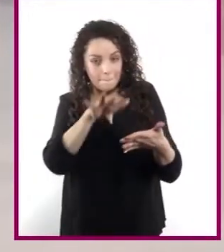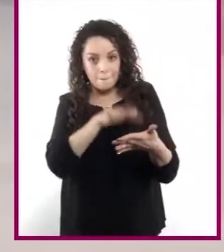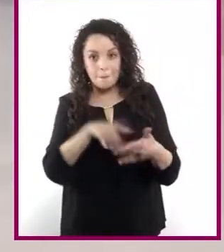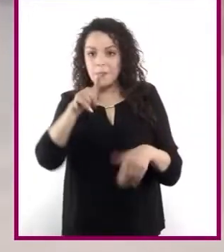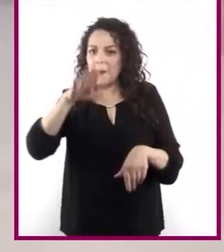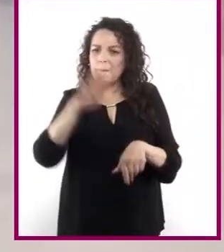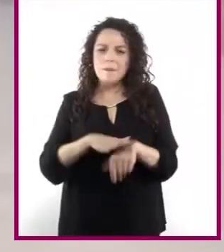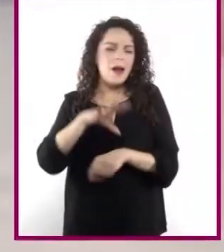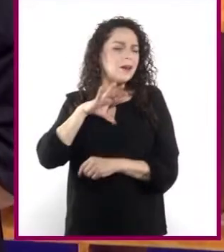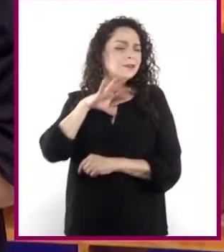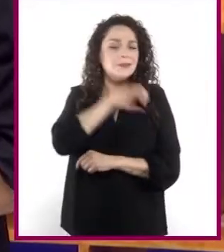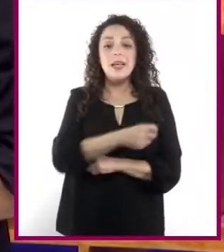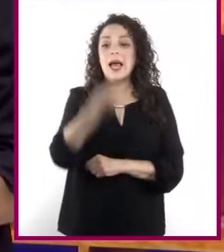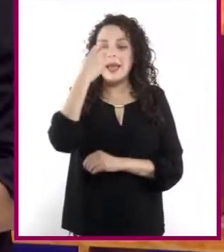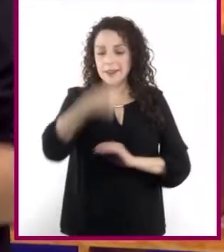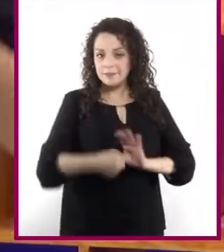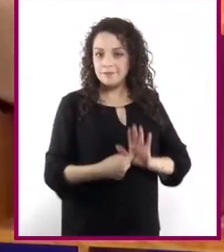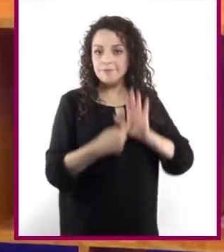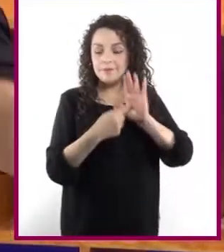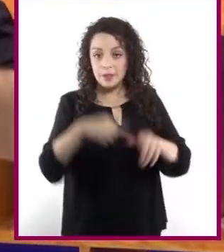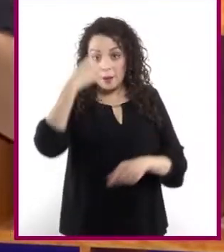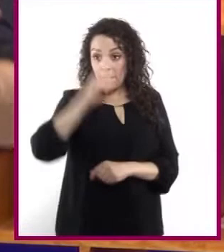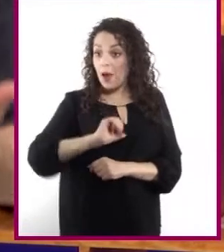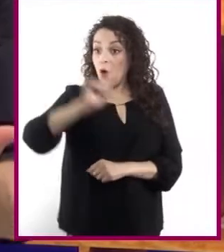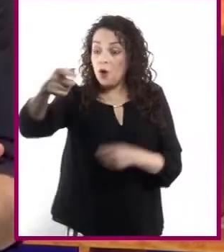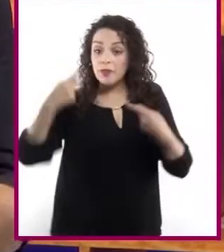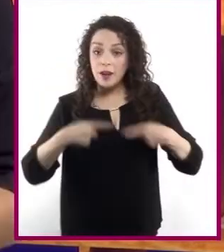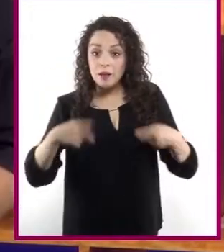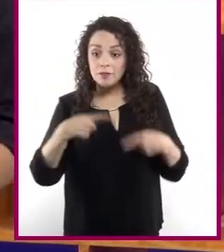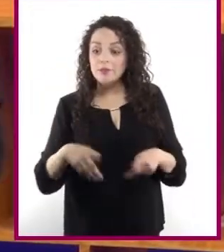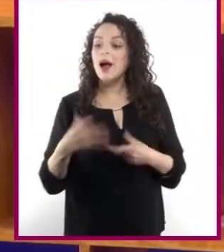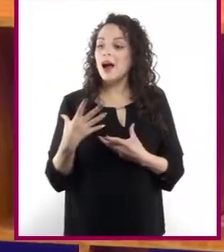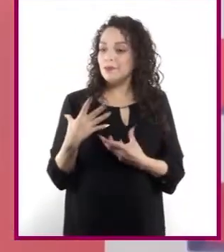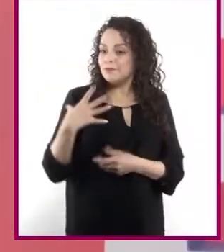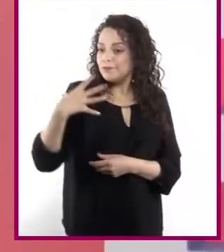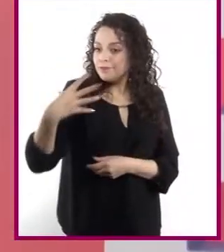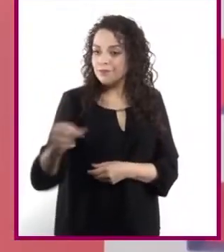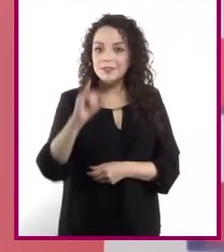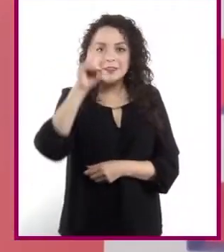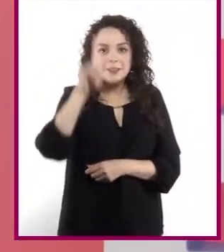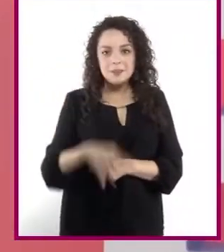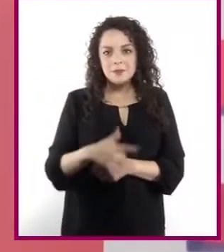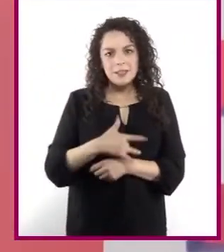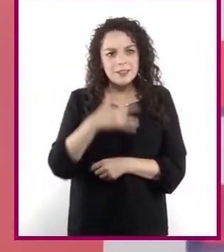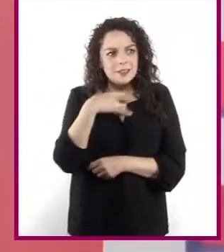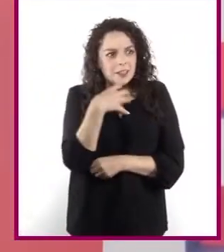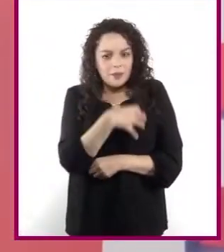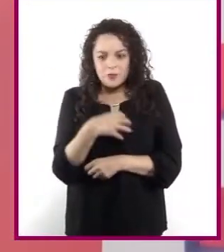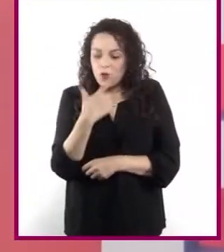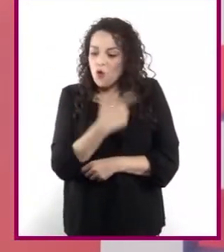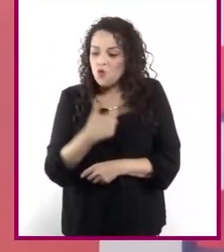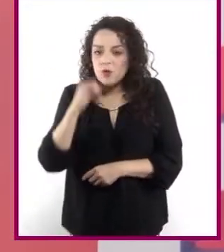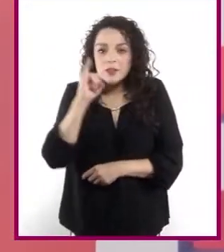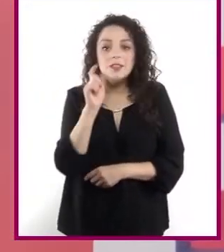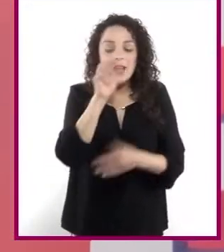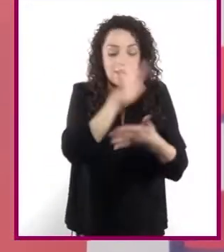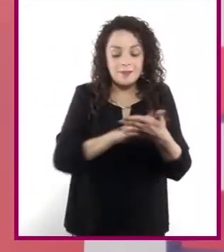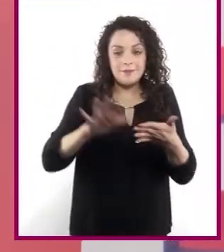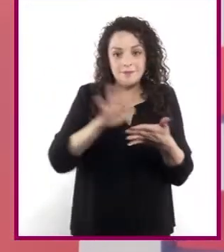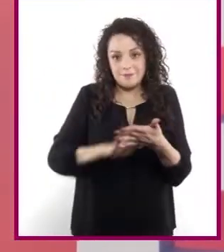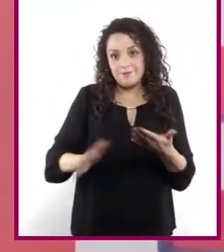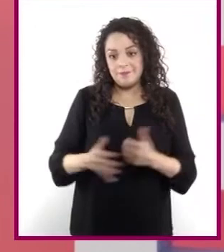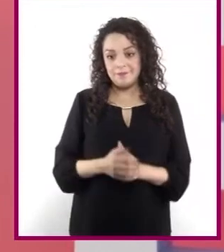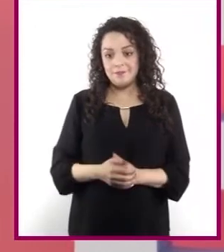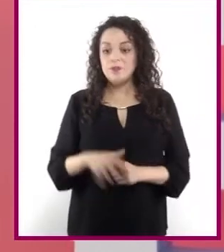les gustaron, y contagiar a otros el placer y gusto de la lectura en voz alta, por el texto